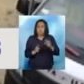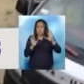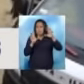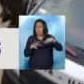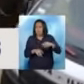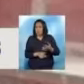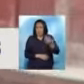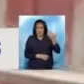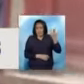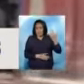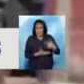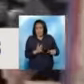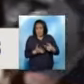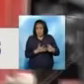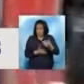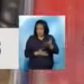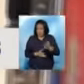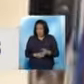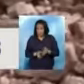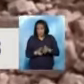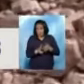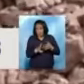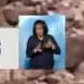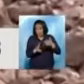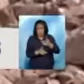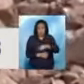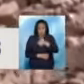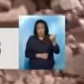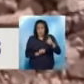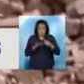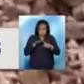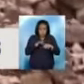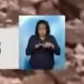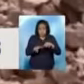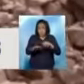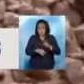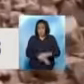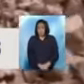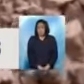que minutos antes habían provocado a solo unos metros otro derrumbe.